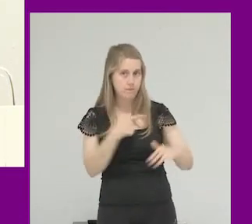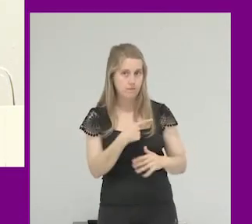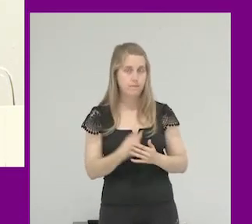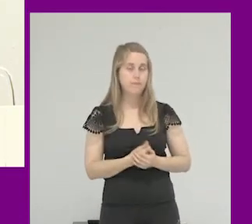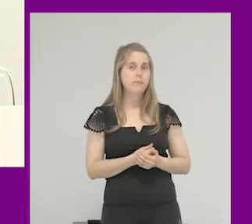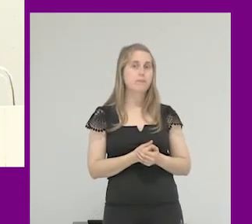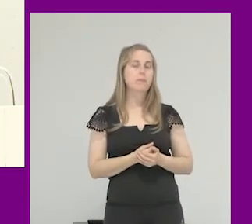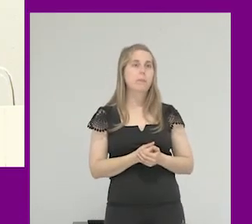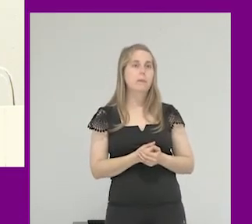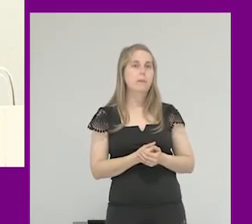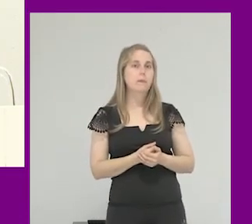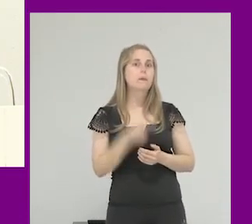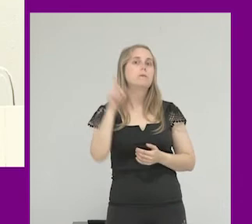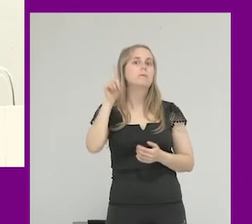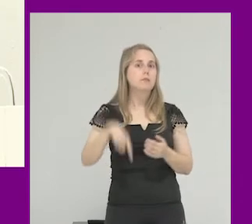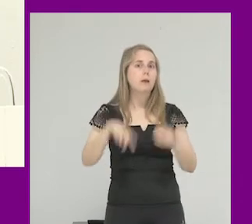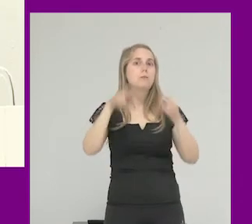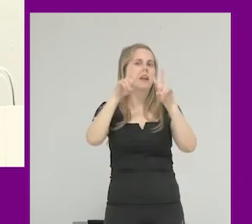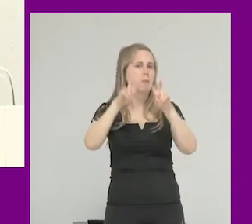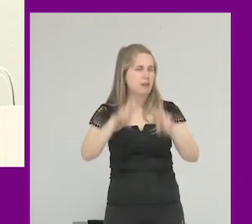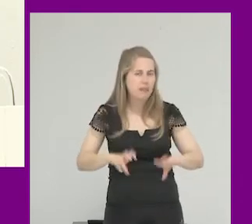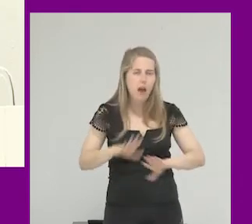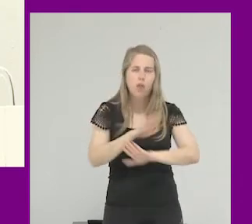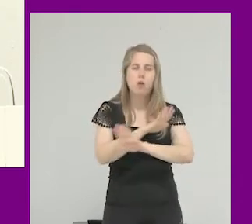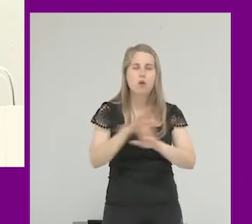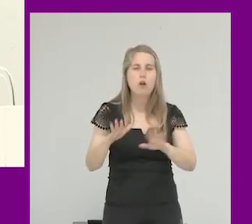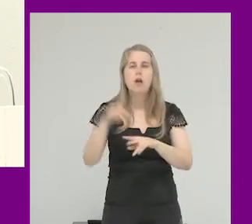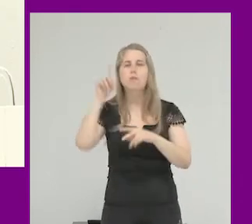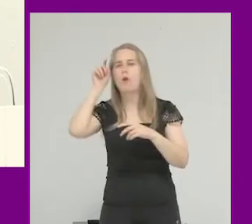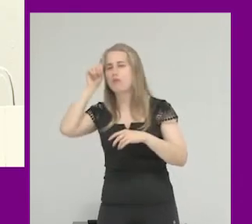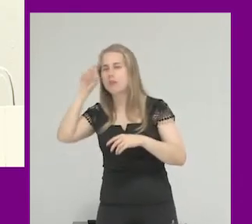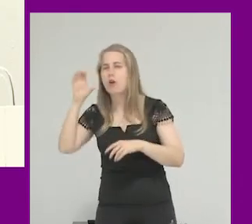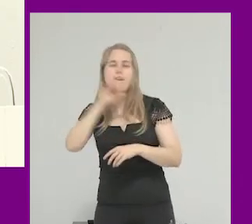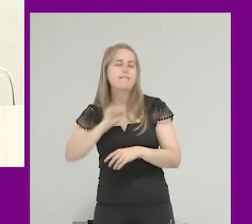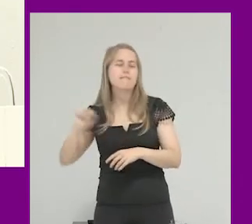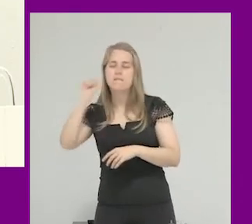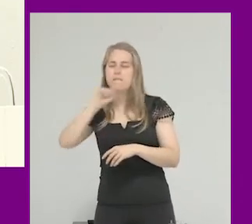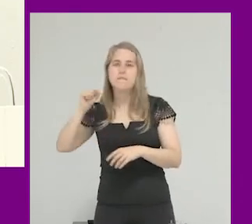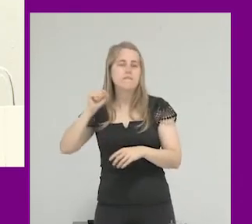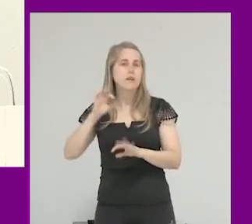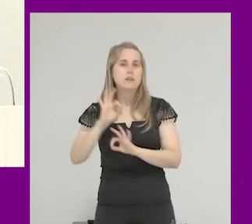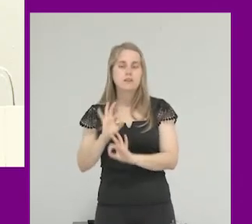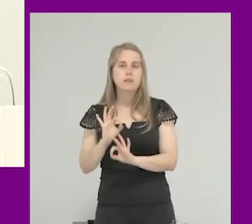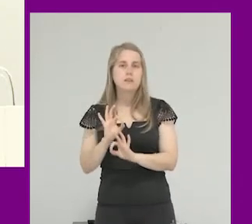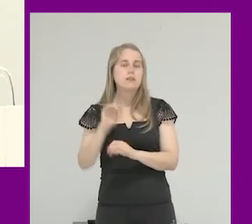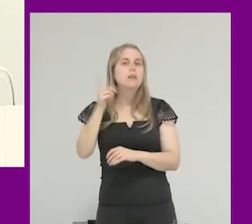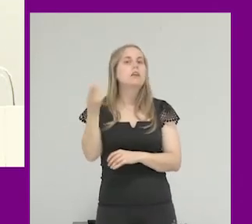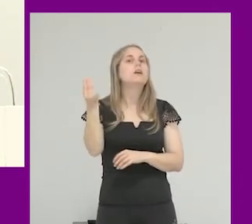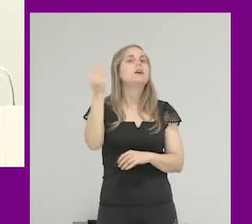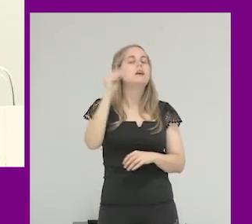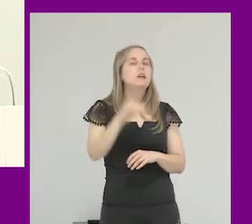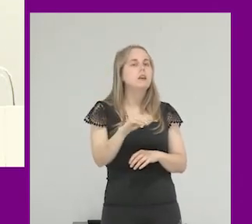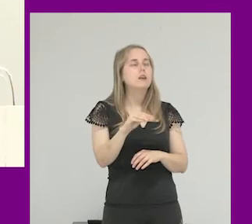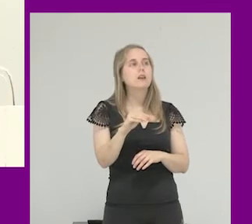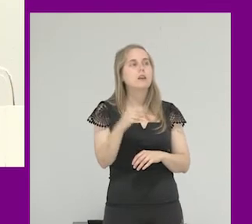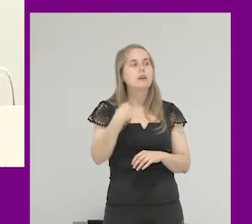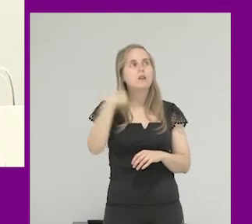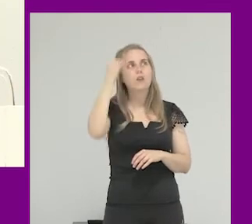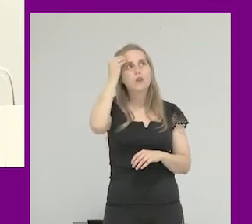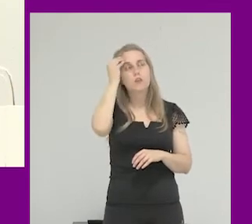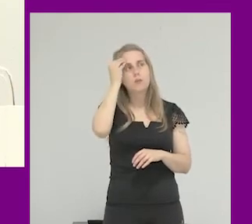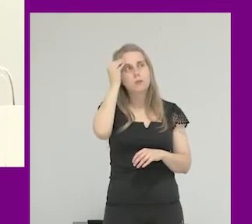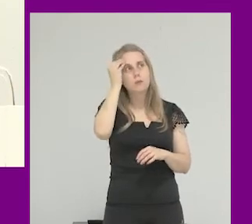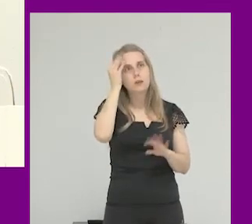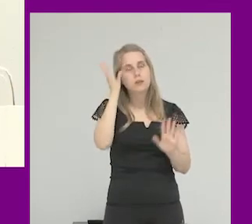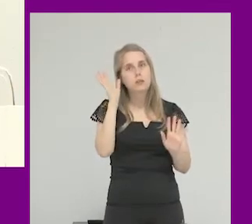bueno, investigadora incansable, docente excelente y sobre todo yo creo que